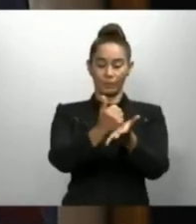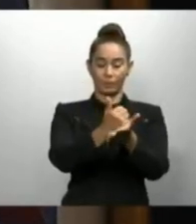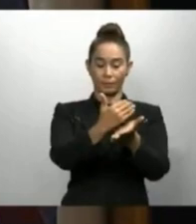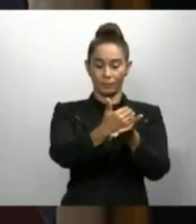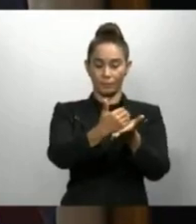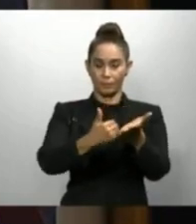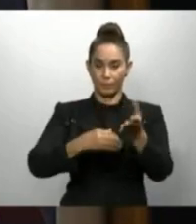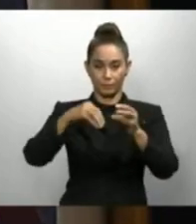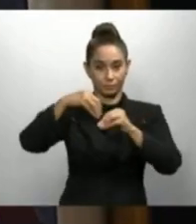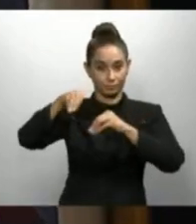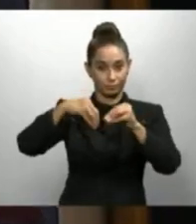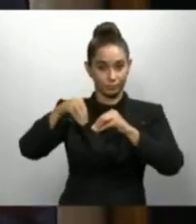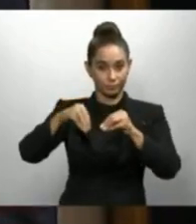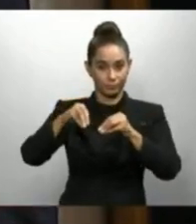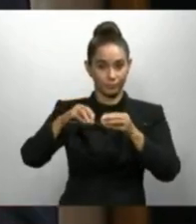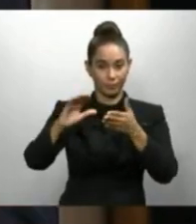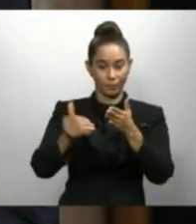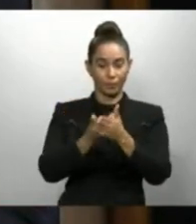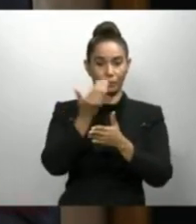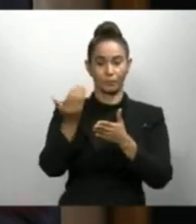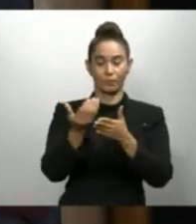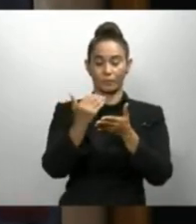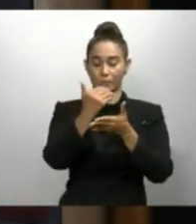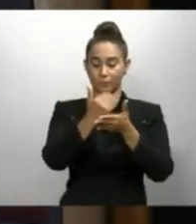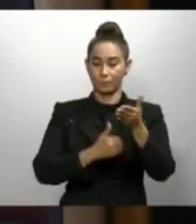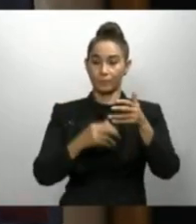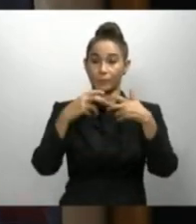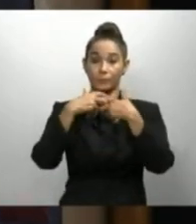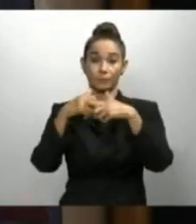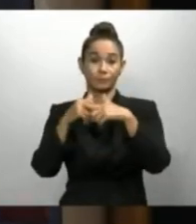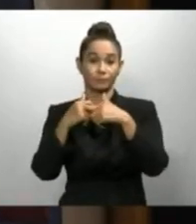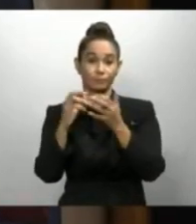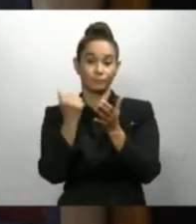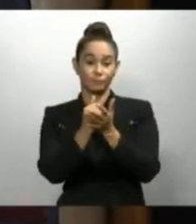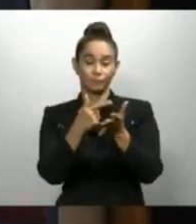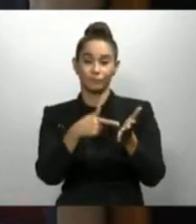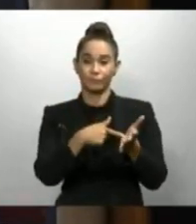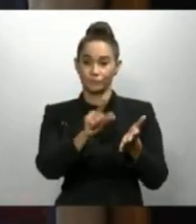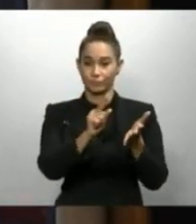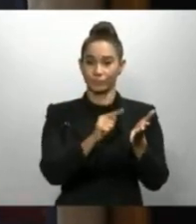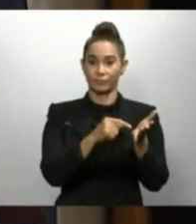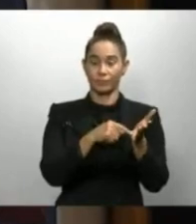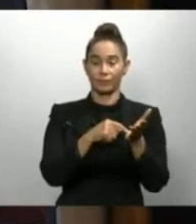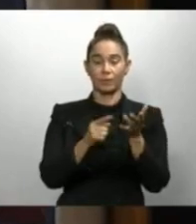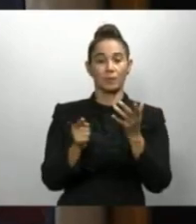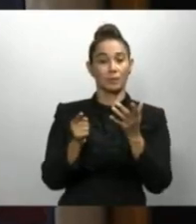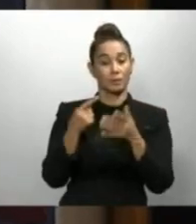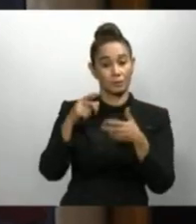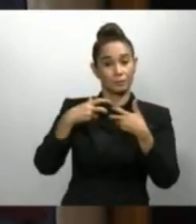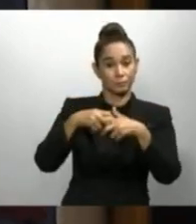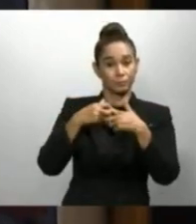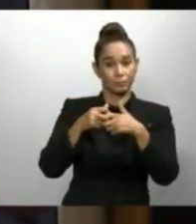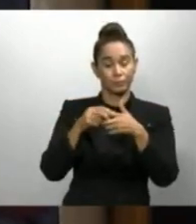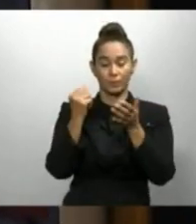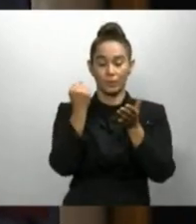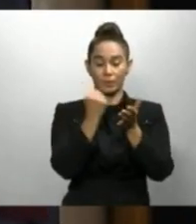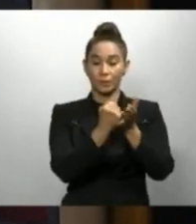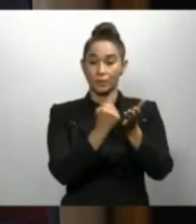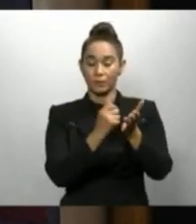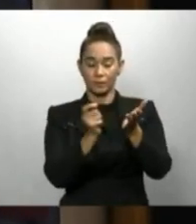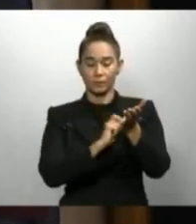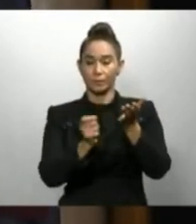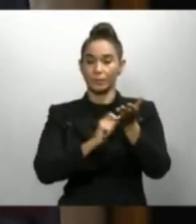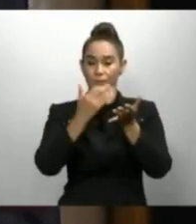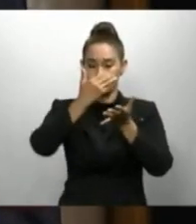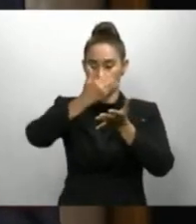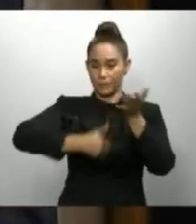registro mercantil vigente, registro industrial vigente, en caso de que sea una industria, y certificación de inscripción en